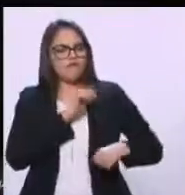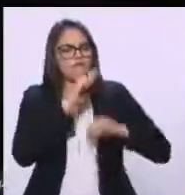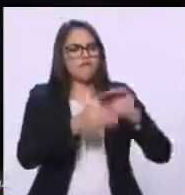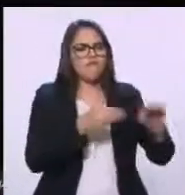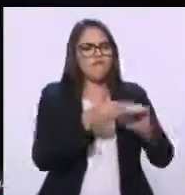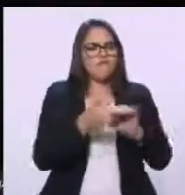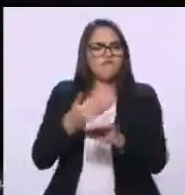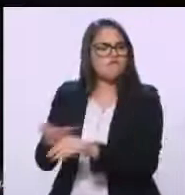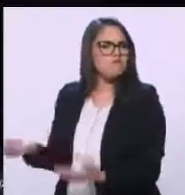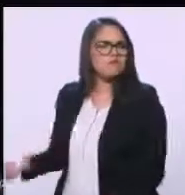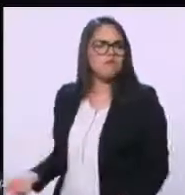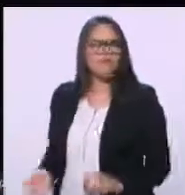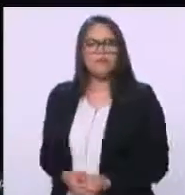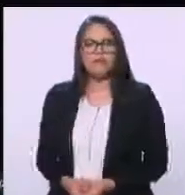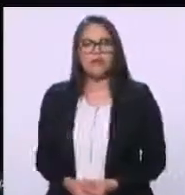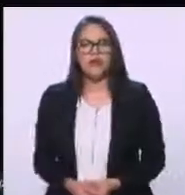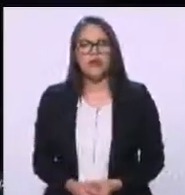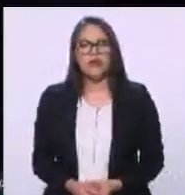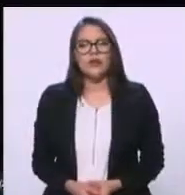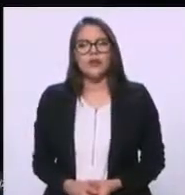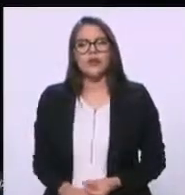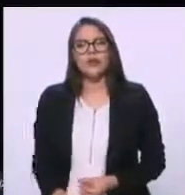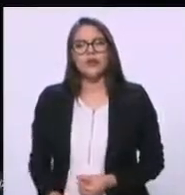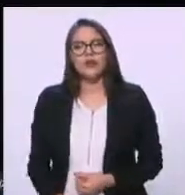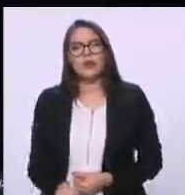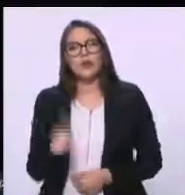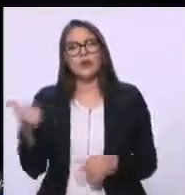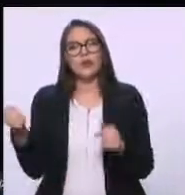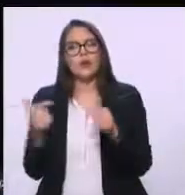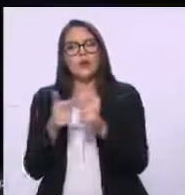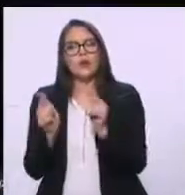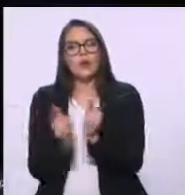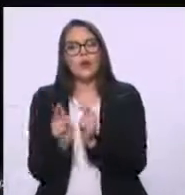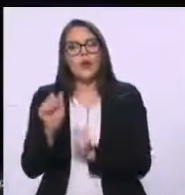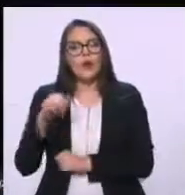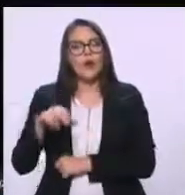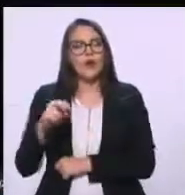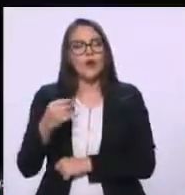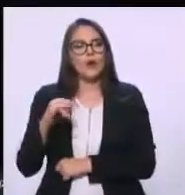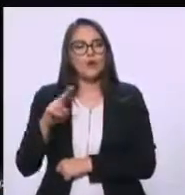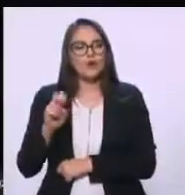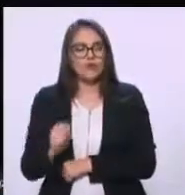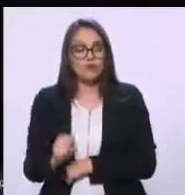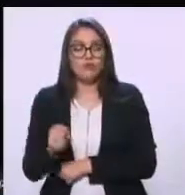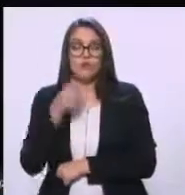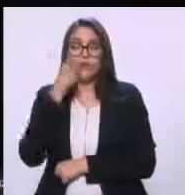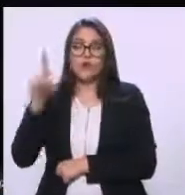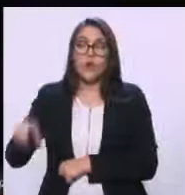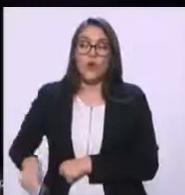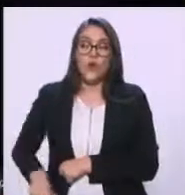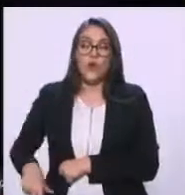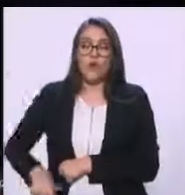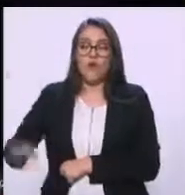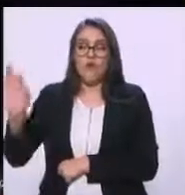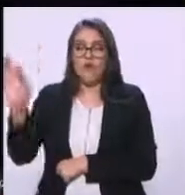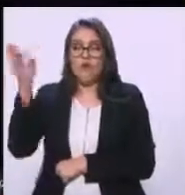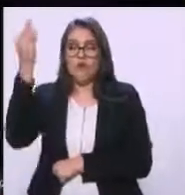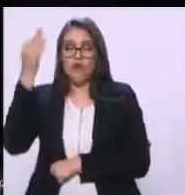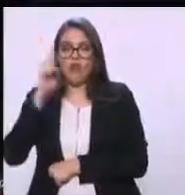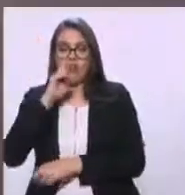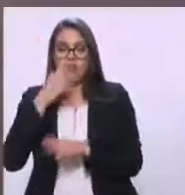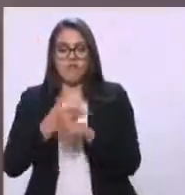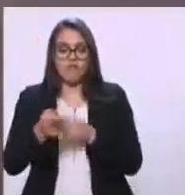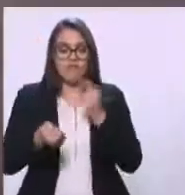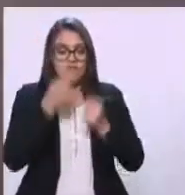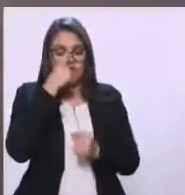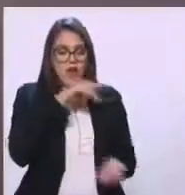un supuesto grupo de Anonymous que dice que va a revelar supuestos malos manejos del gobierno federal en la economía, en los